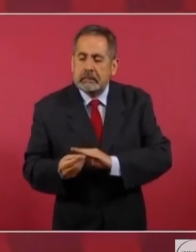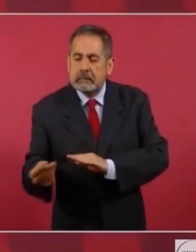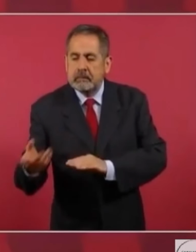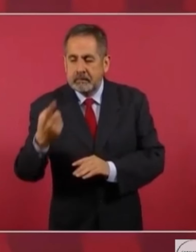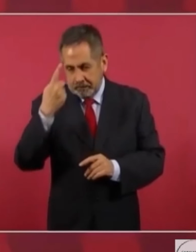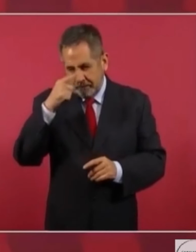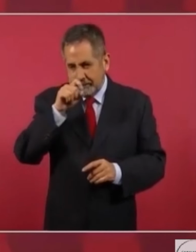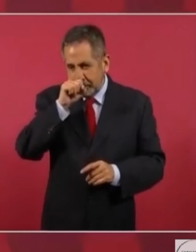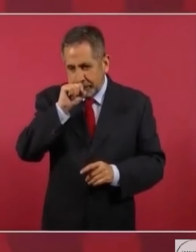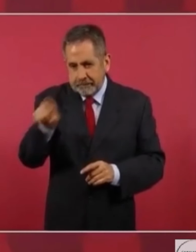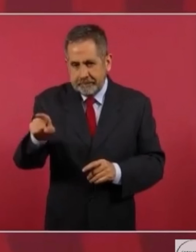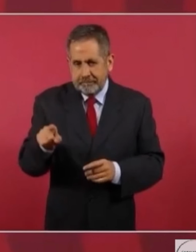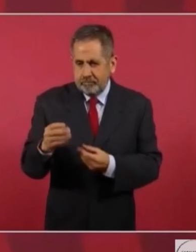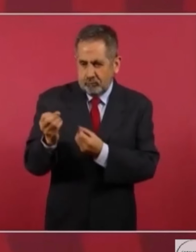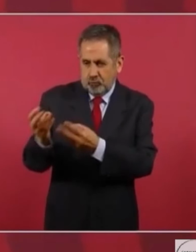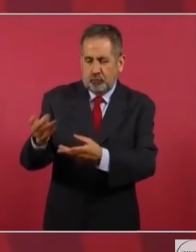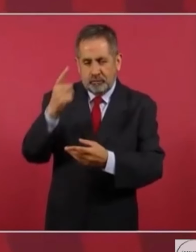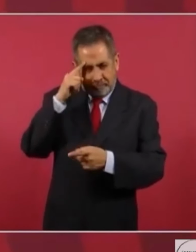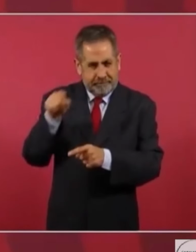una canasta